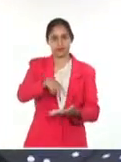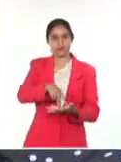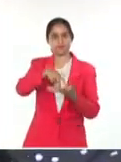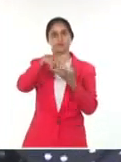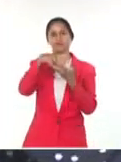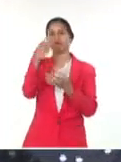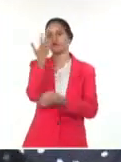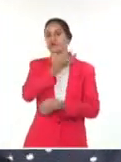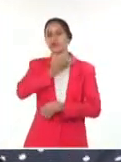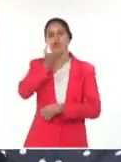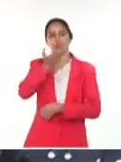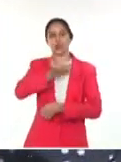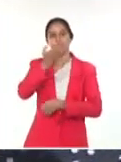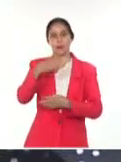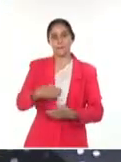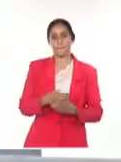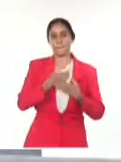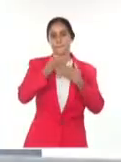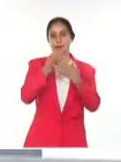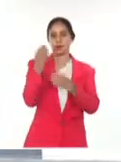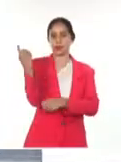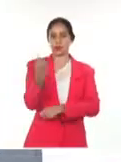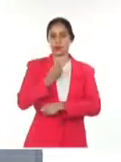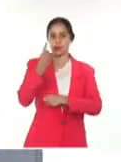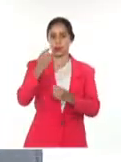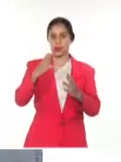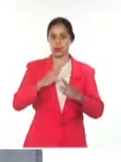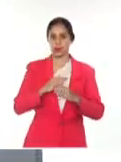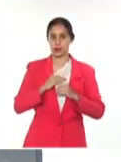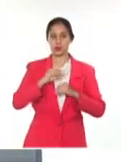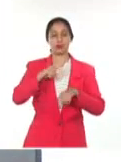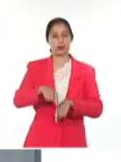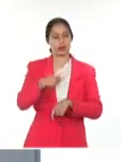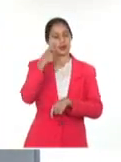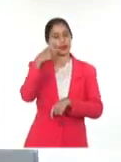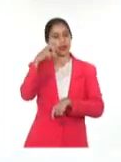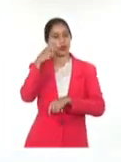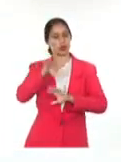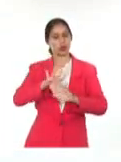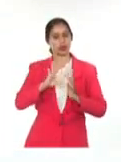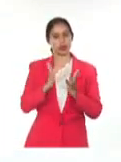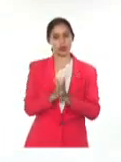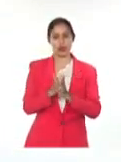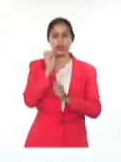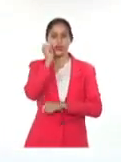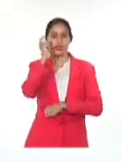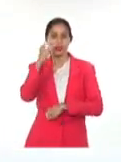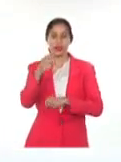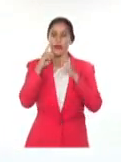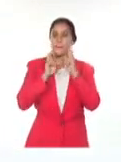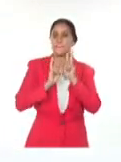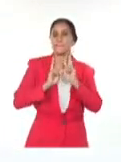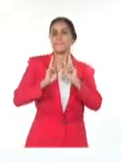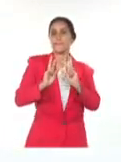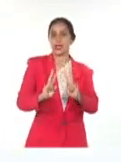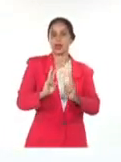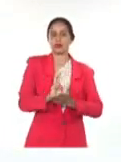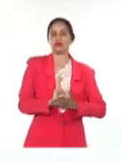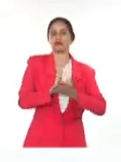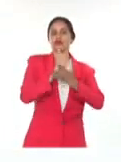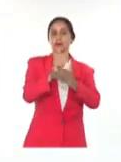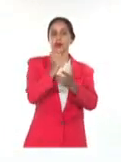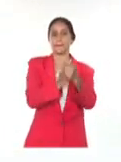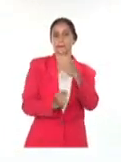pedagogía reconoció las cualidades revolucionarias del Patricio bayam quien ofreció su vida por la emancipación de un principio in